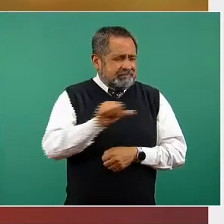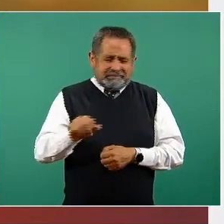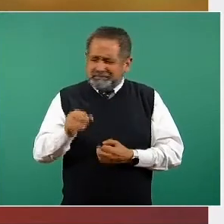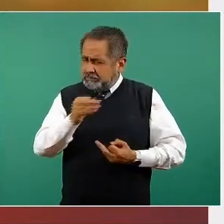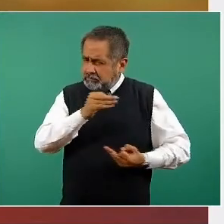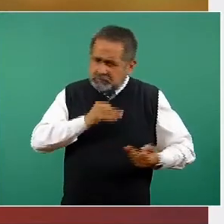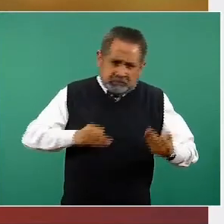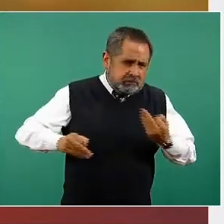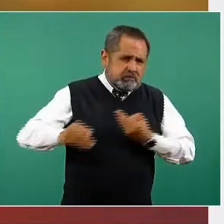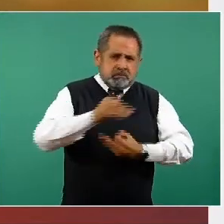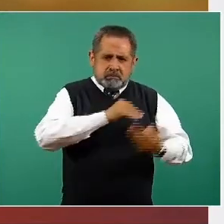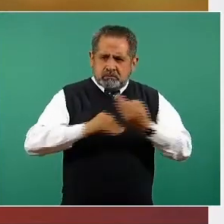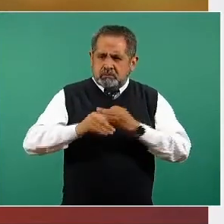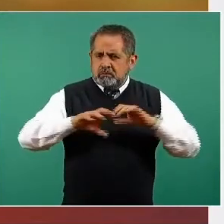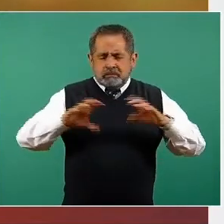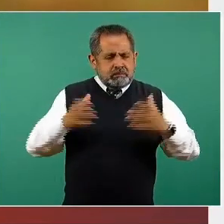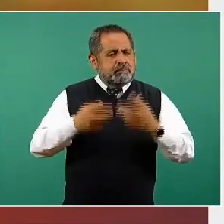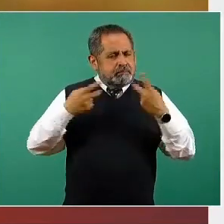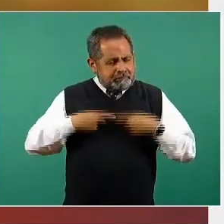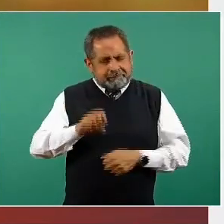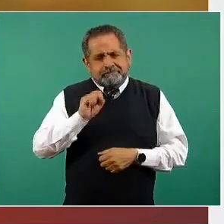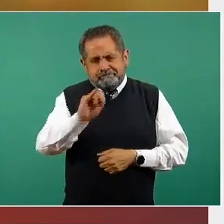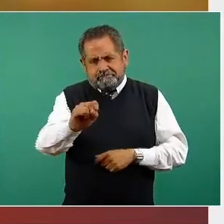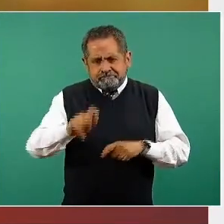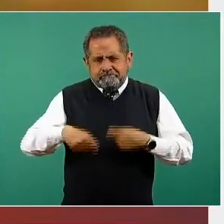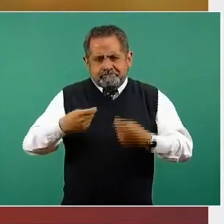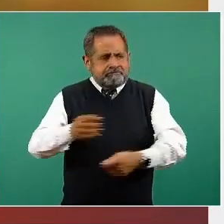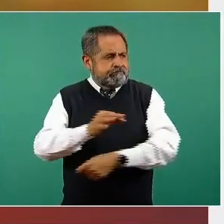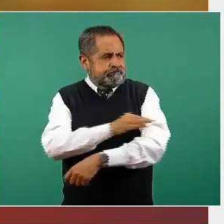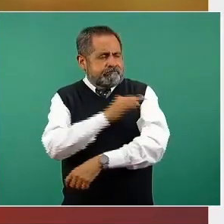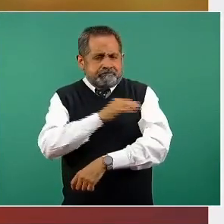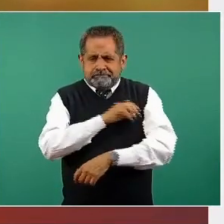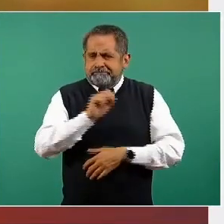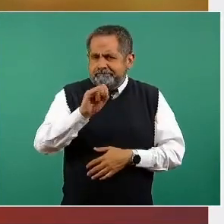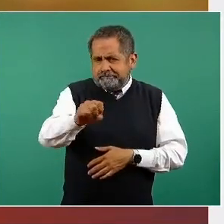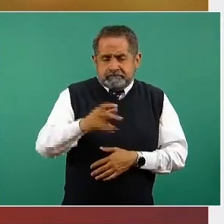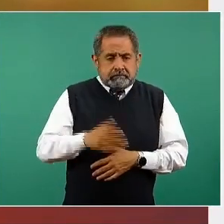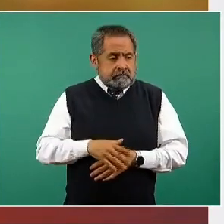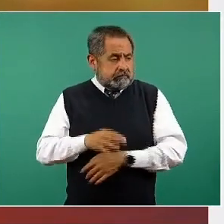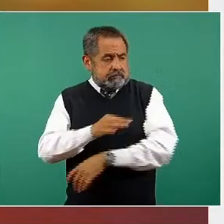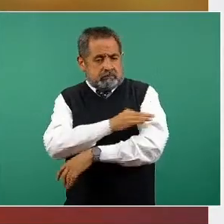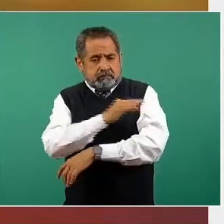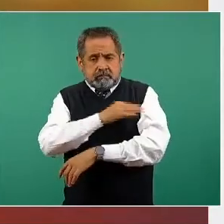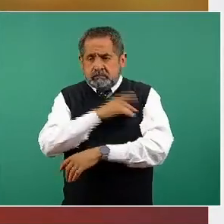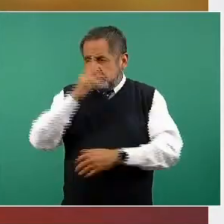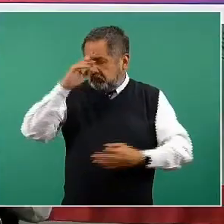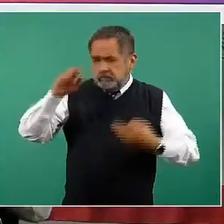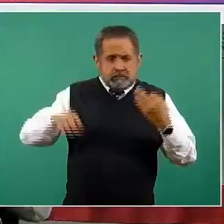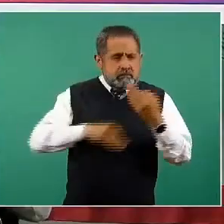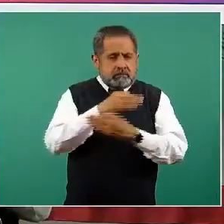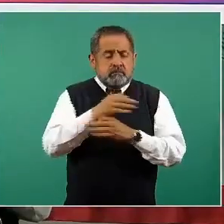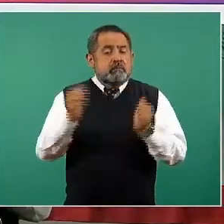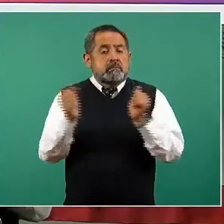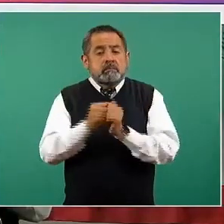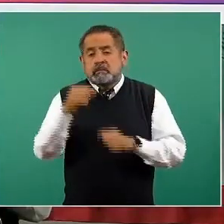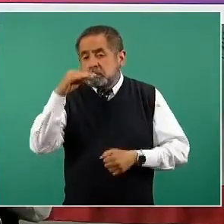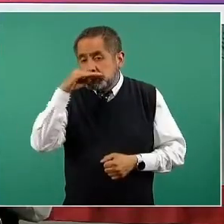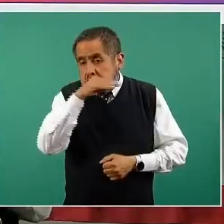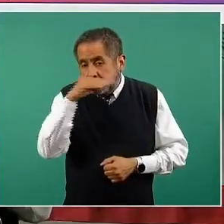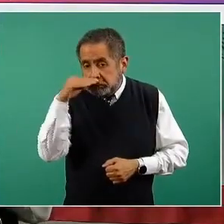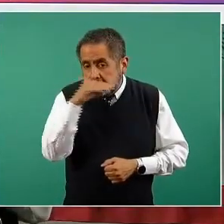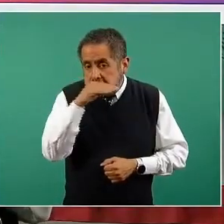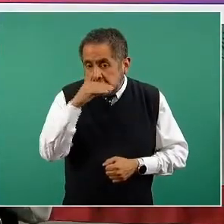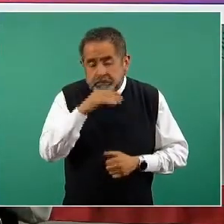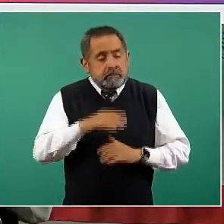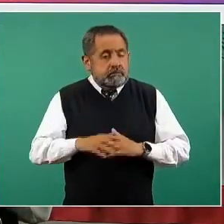la población que debe y recibirá la vacuna. Es una vacuna que es universal y que es gratuita.